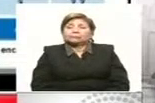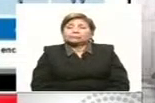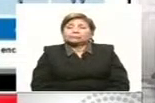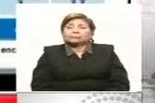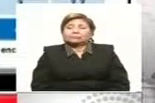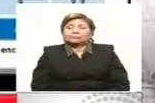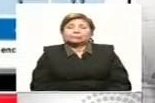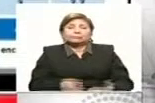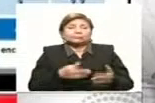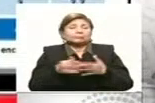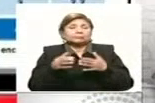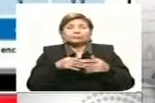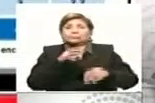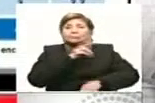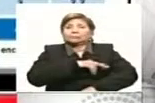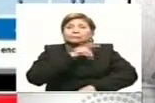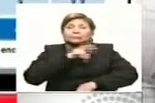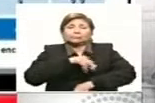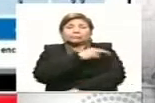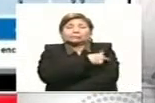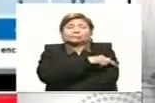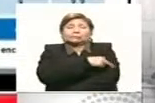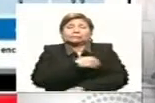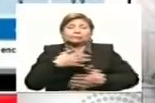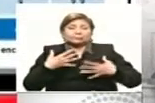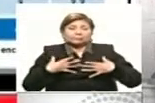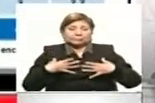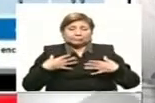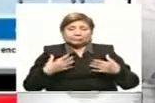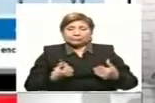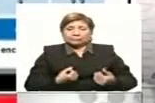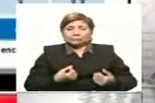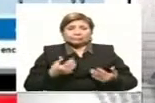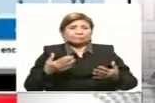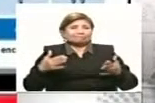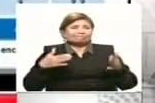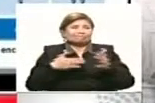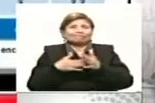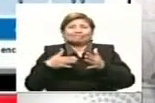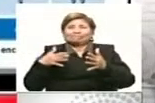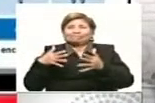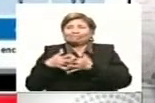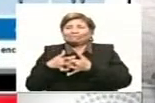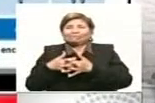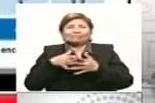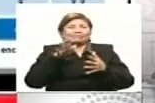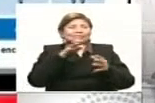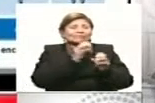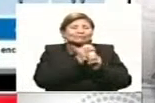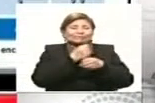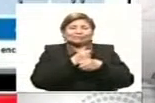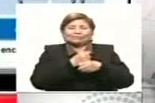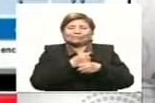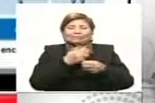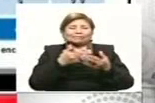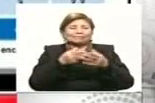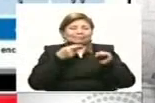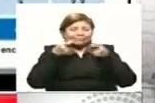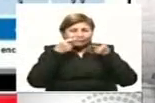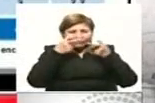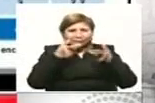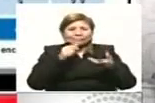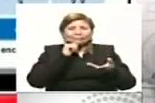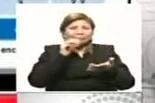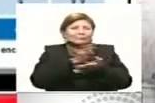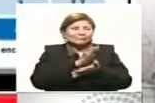cualquier región del país se encuentra hospitales, centros de salud que están entrampados, que en su ejecución, que están en arbitraje, que la empresa